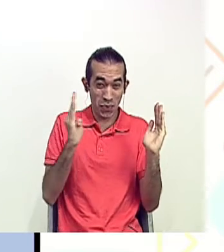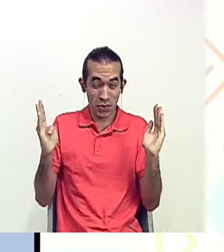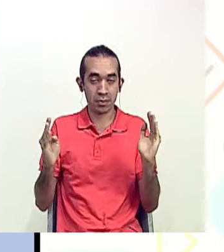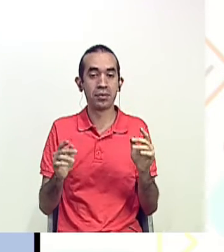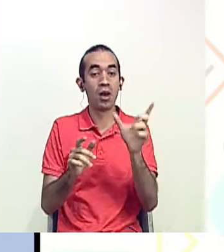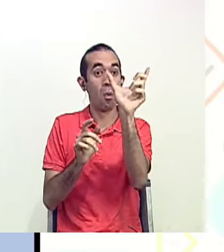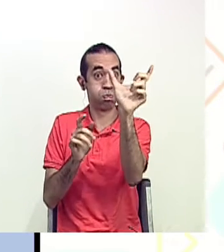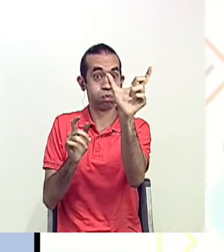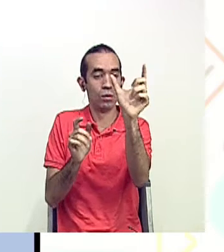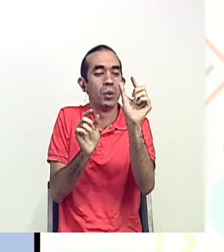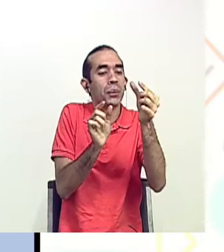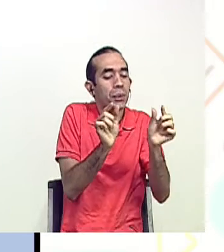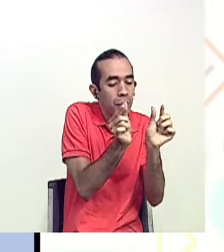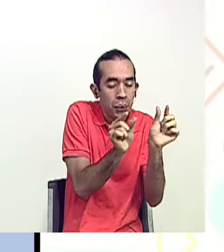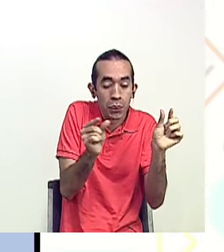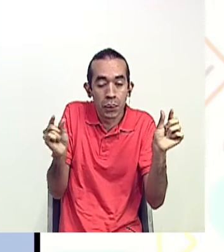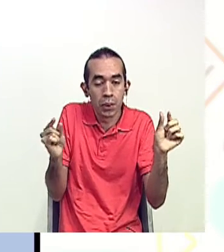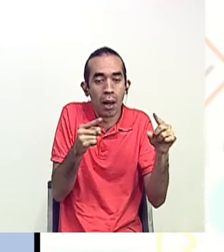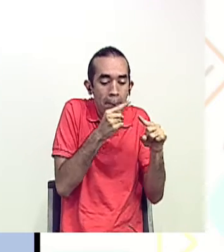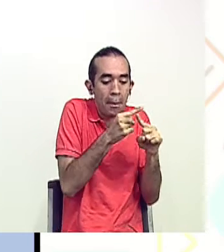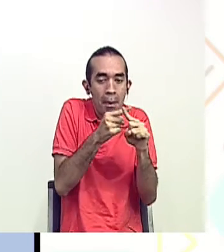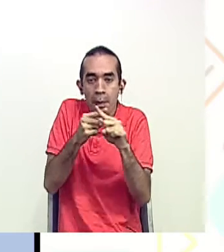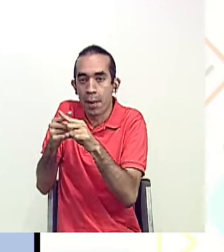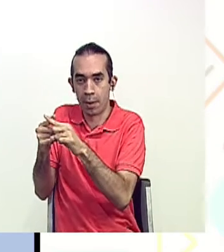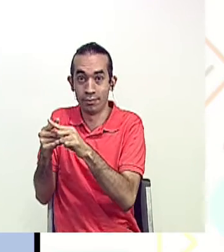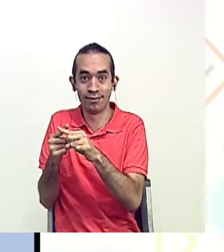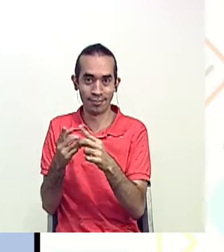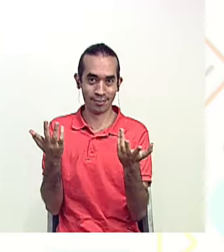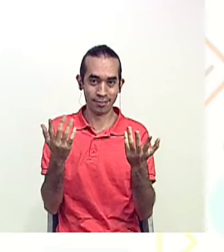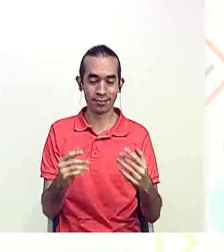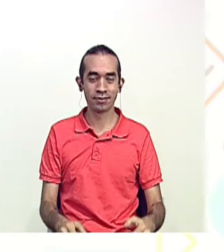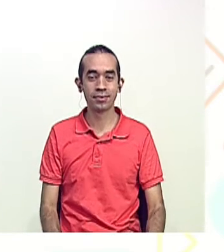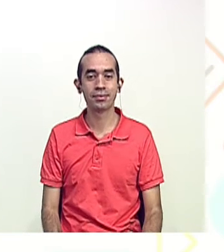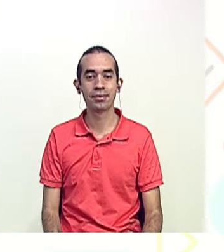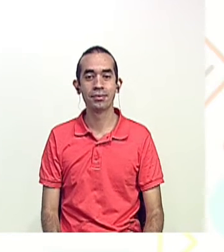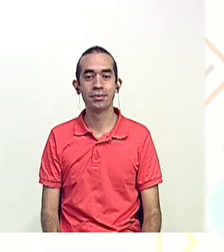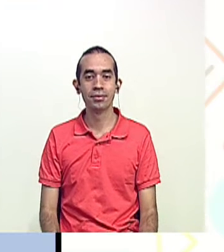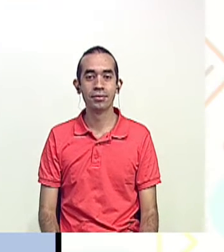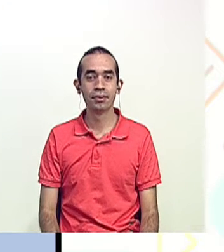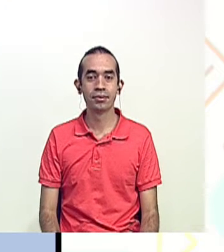el monomio en factores. Continuemos.